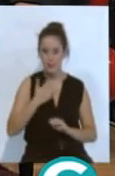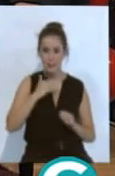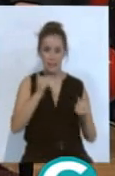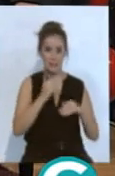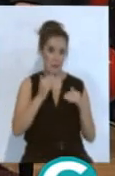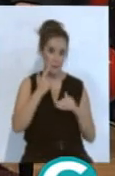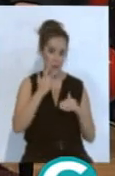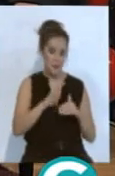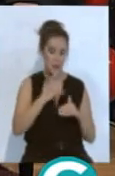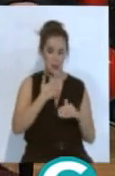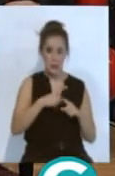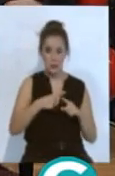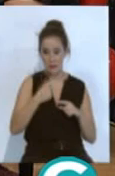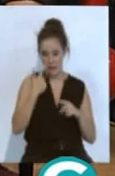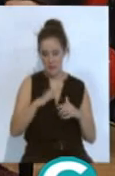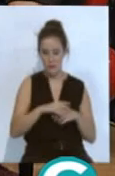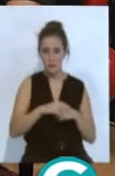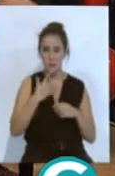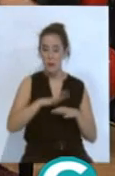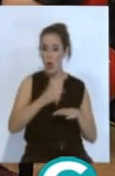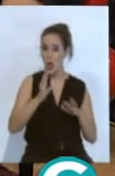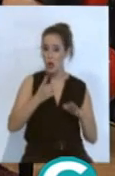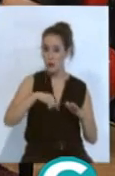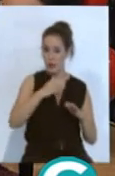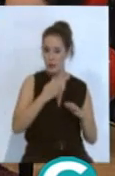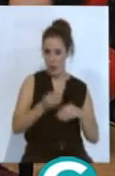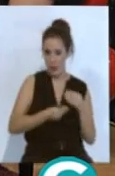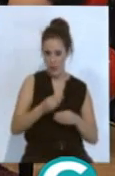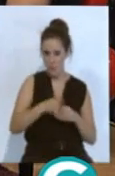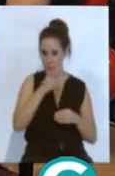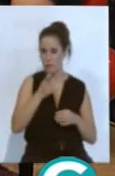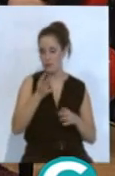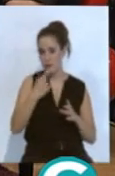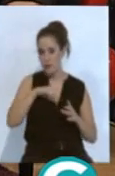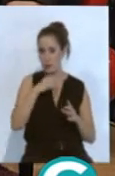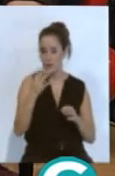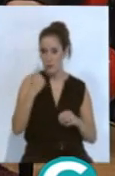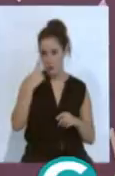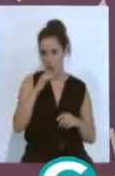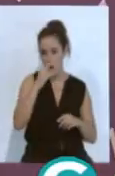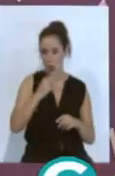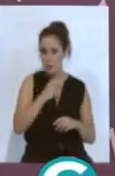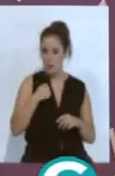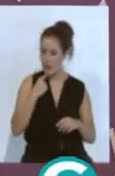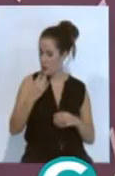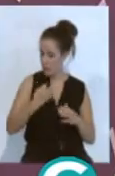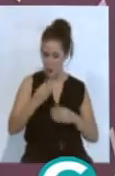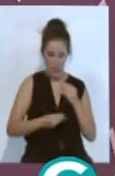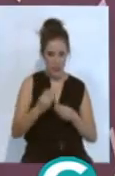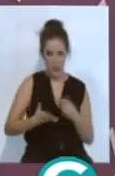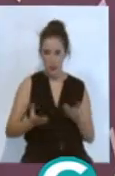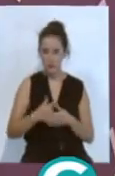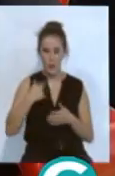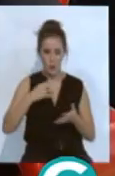pondrá las cosas donde tenga que ponerlas, pero nosotros tenemos que hacerlo, por lo menos yo me sentía en el compromiso de decir, yo tengo que hacerlo, yo tengo que